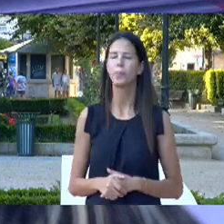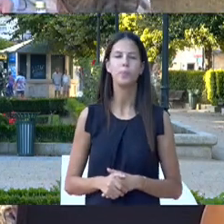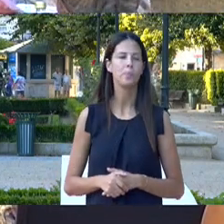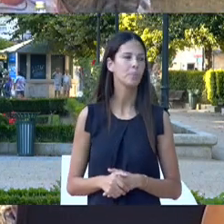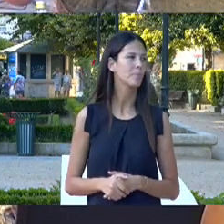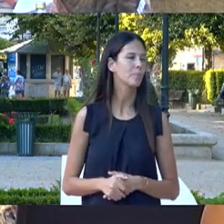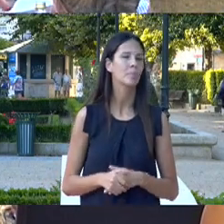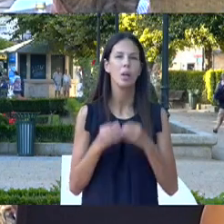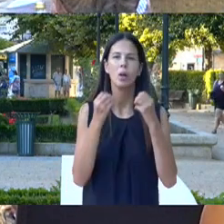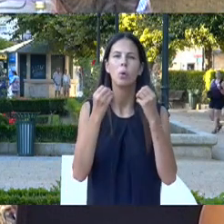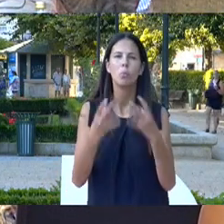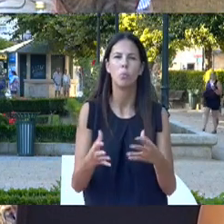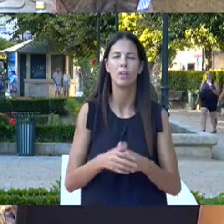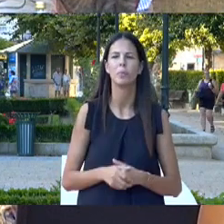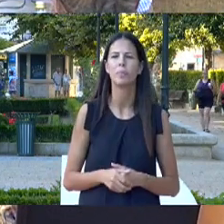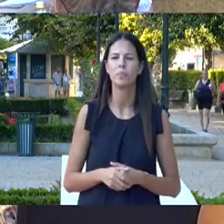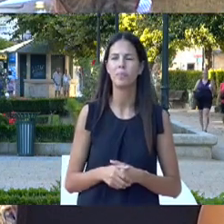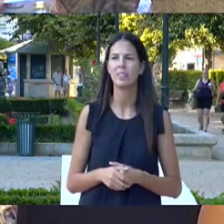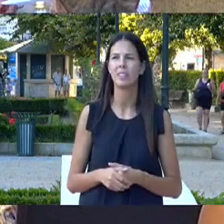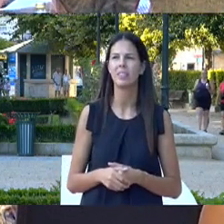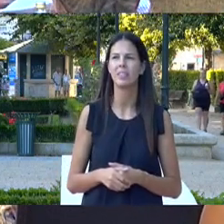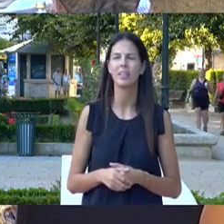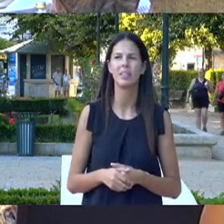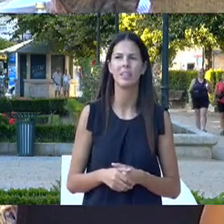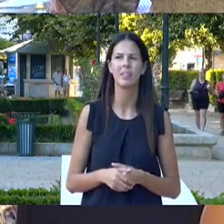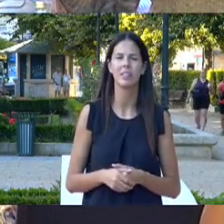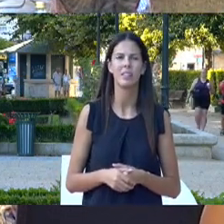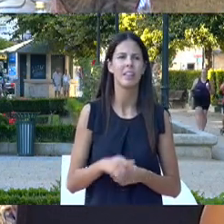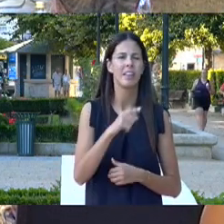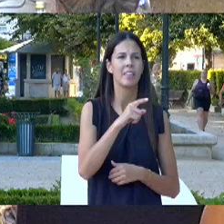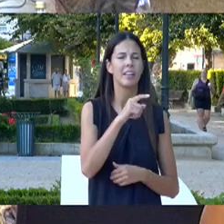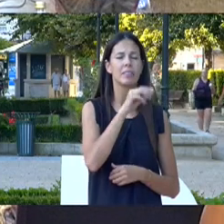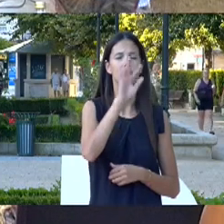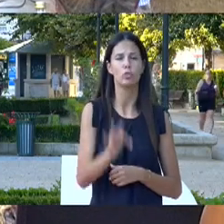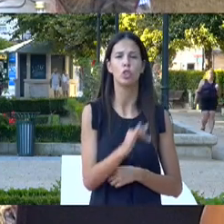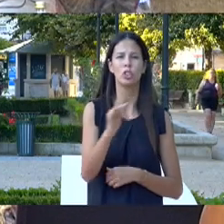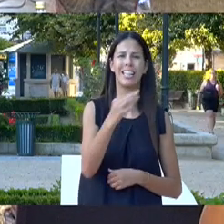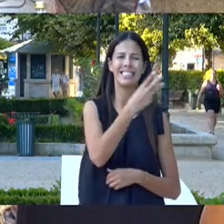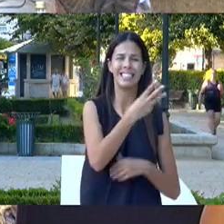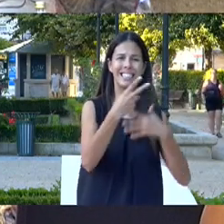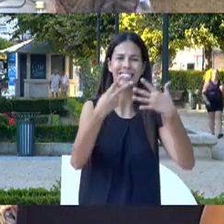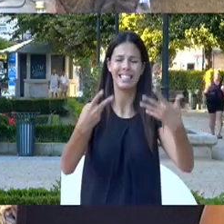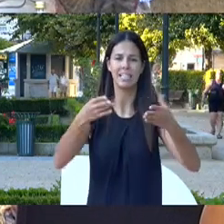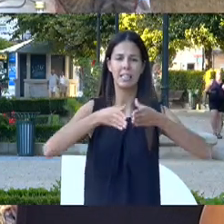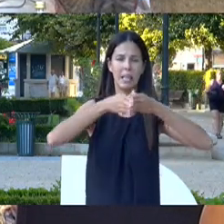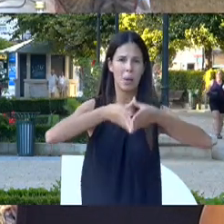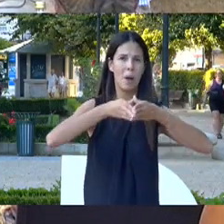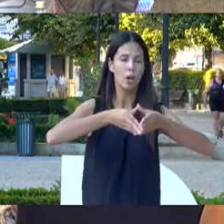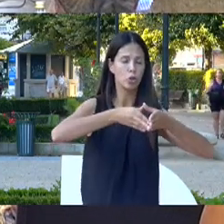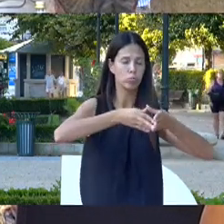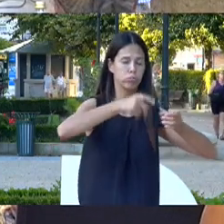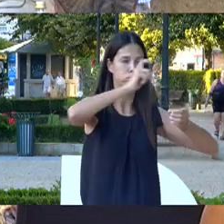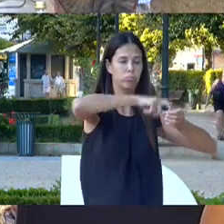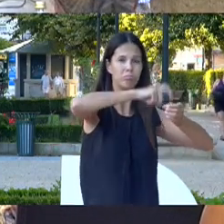pois que había amarrados 37 barcos na Ribeira, o que dá conta